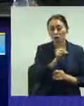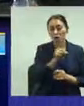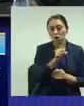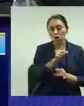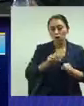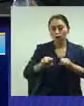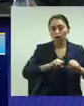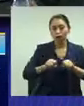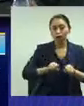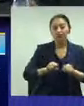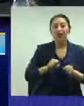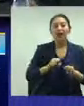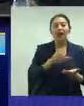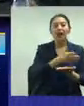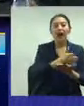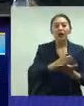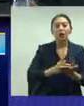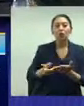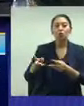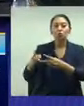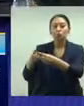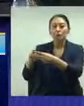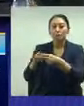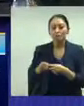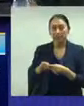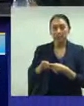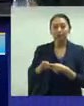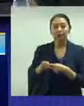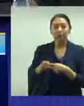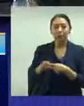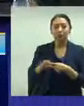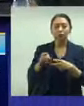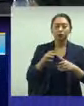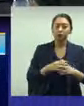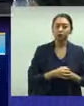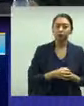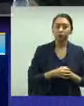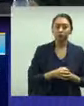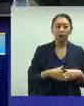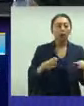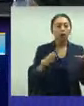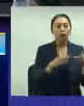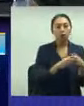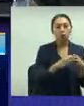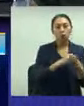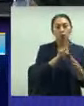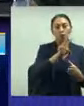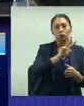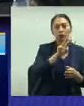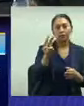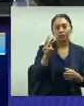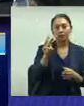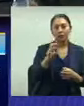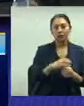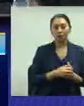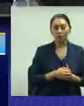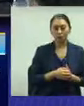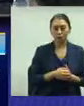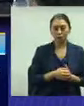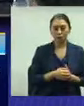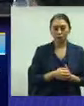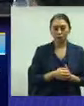algunos préstamos, ¿verdad? Es únicamente espacio presupuestario del grupo 300 y un